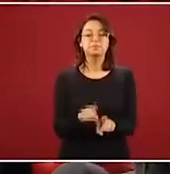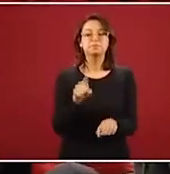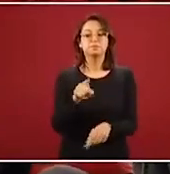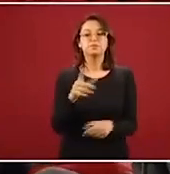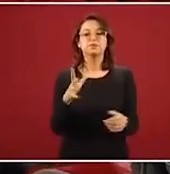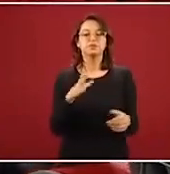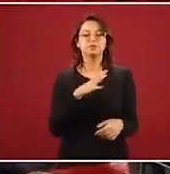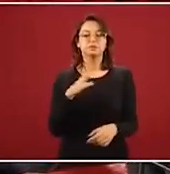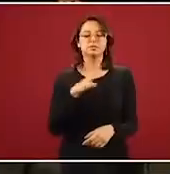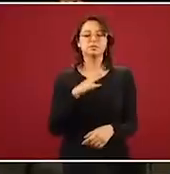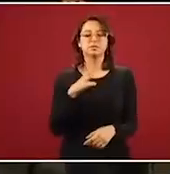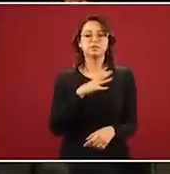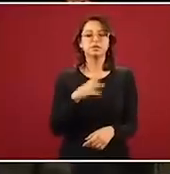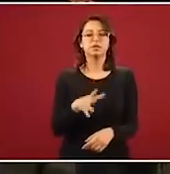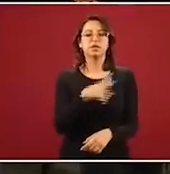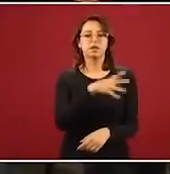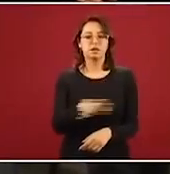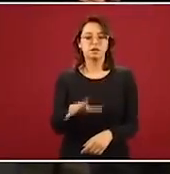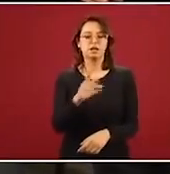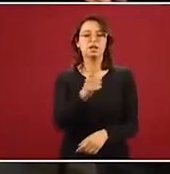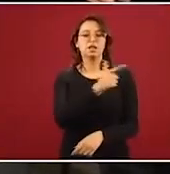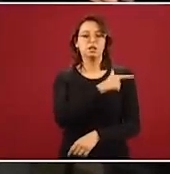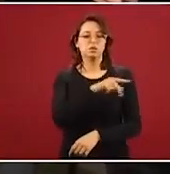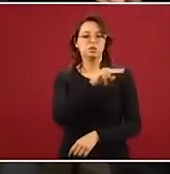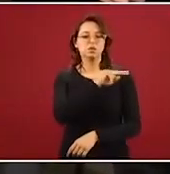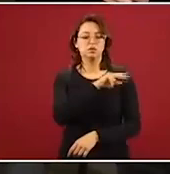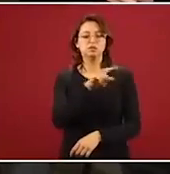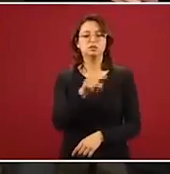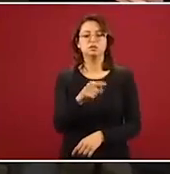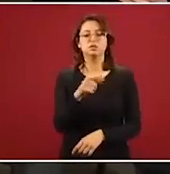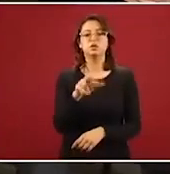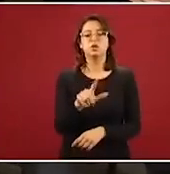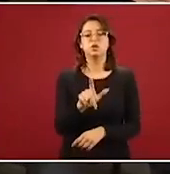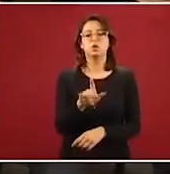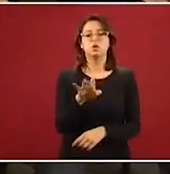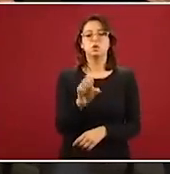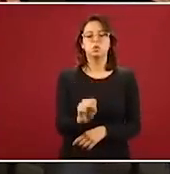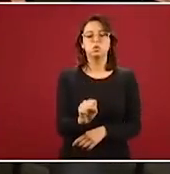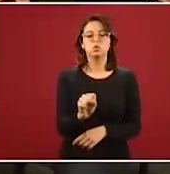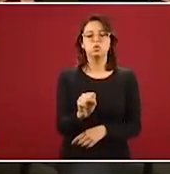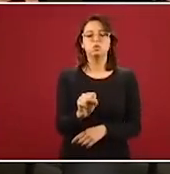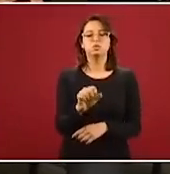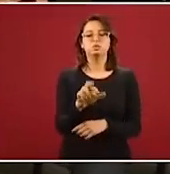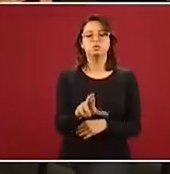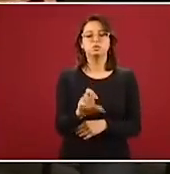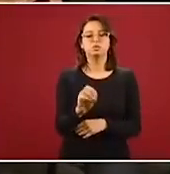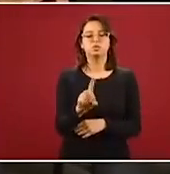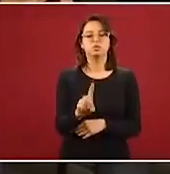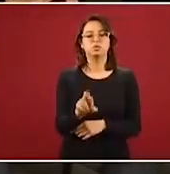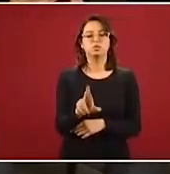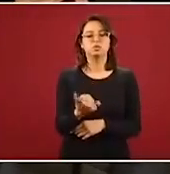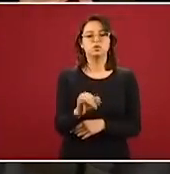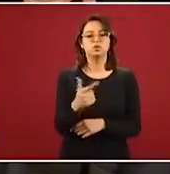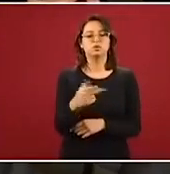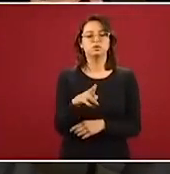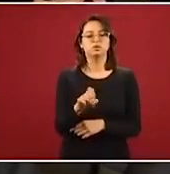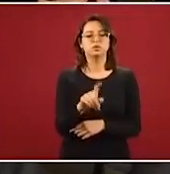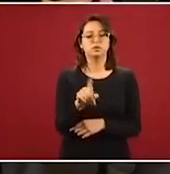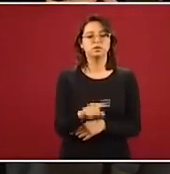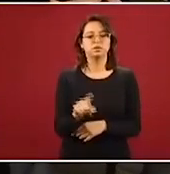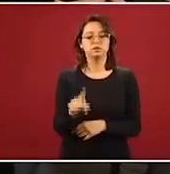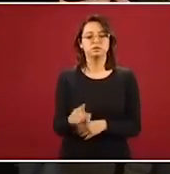general comandante de la Guardia Nacional, Luis Rodríguez Bucio. Estos son los